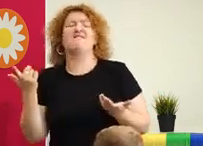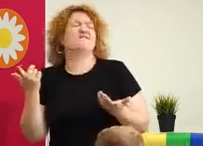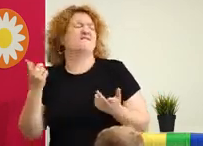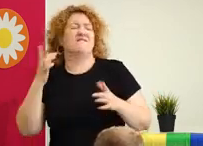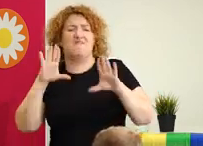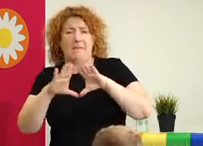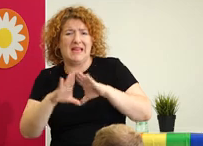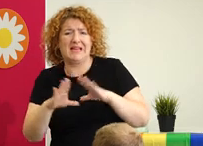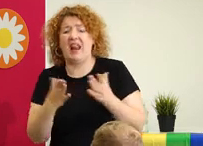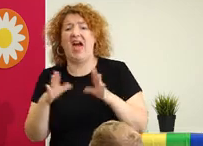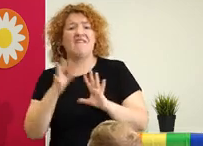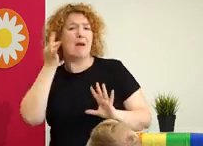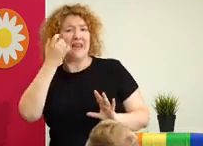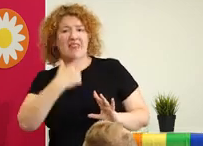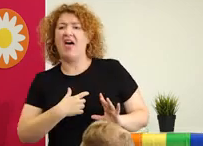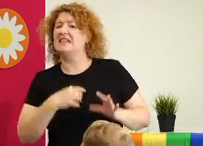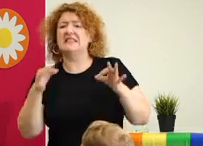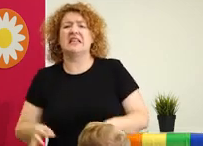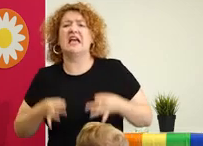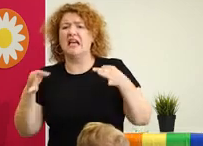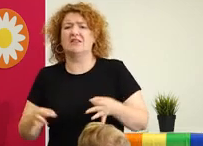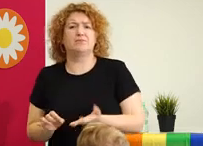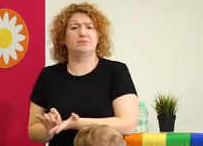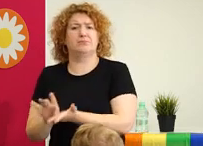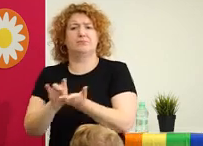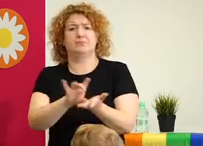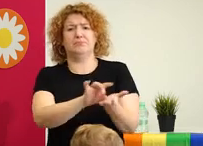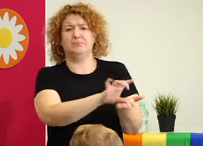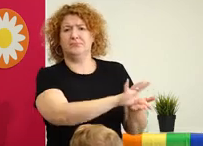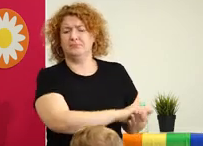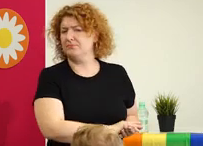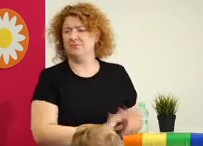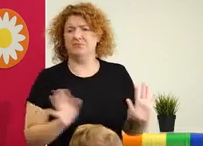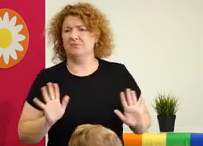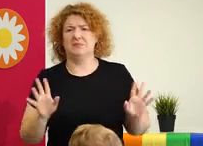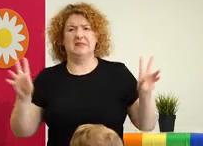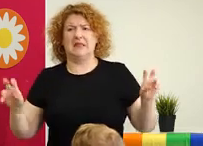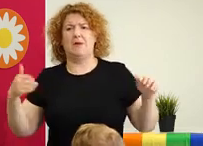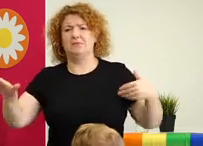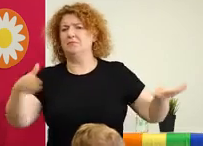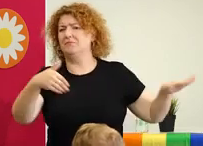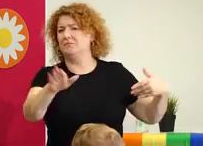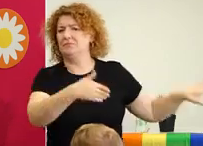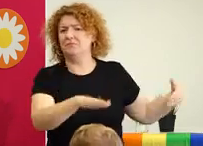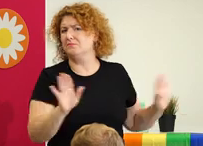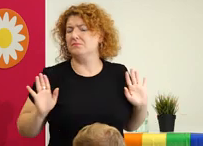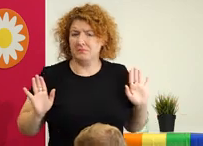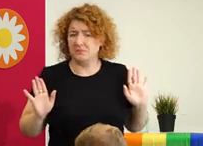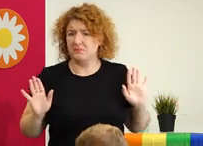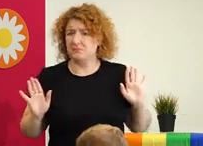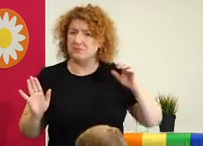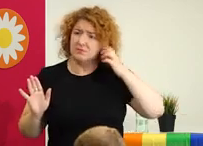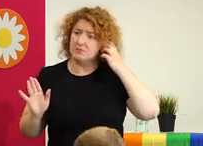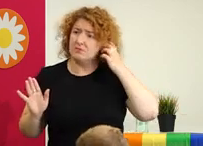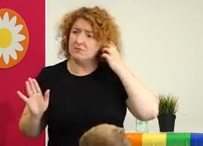feminismo, por eso la feminidad siempre ha sido expulsada y ha sido una cuestión que hemos sido, digamos, la que hemos,